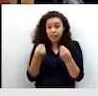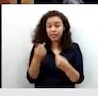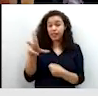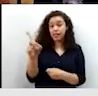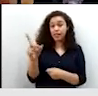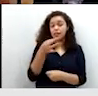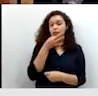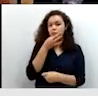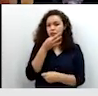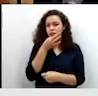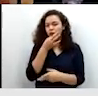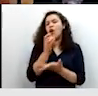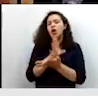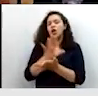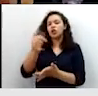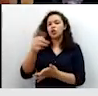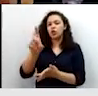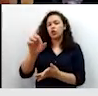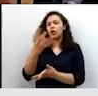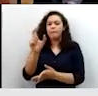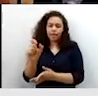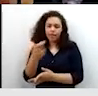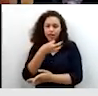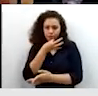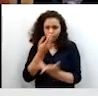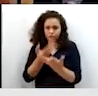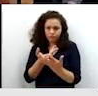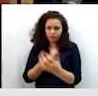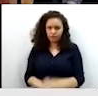minutos, con excepción del yodo.